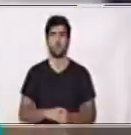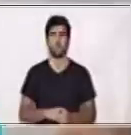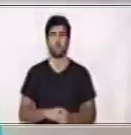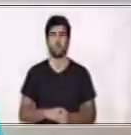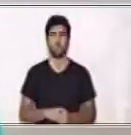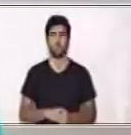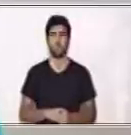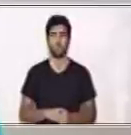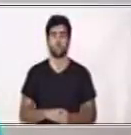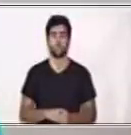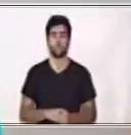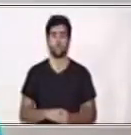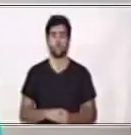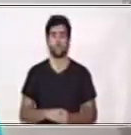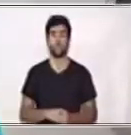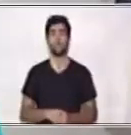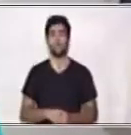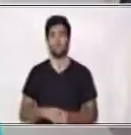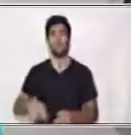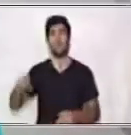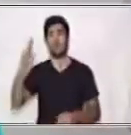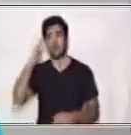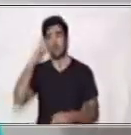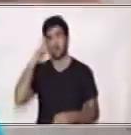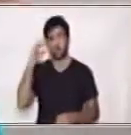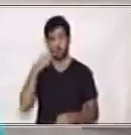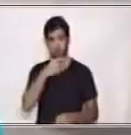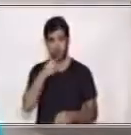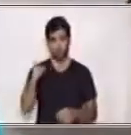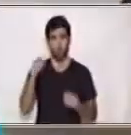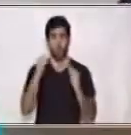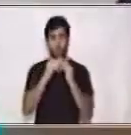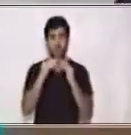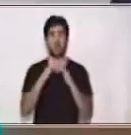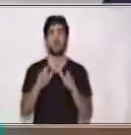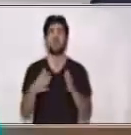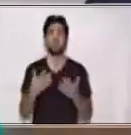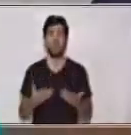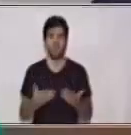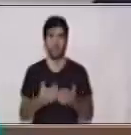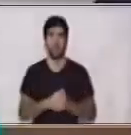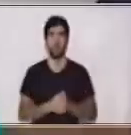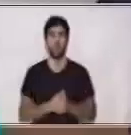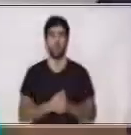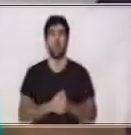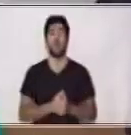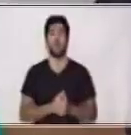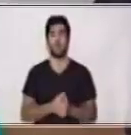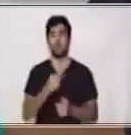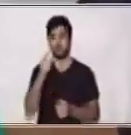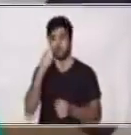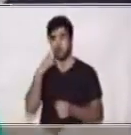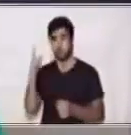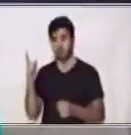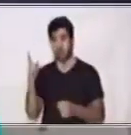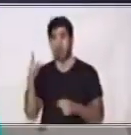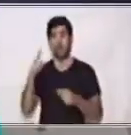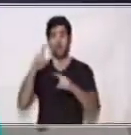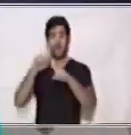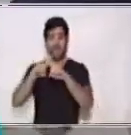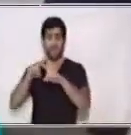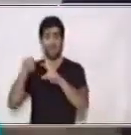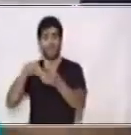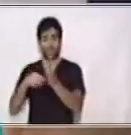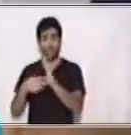de la igualdad. Y recuerde usted en casa que si está sumando de este lado, al otro lado pasa